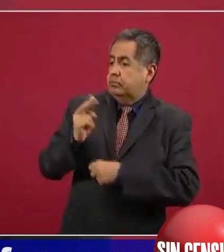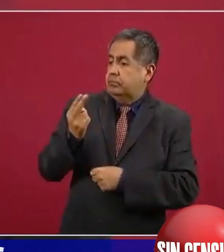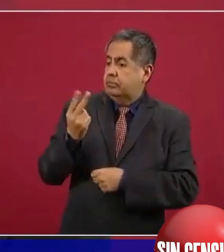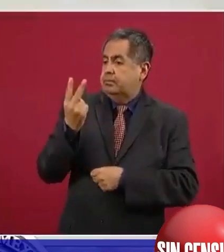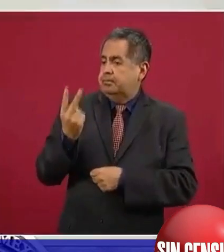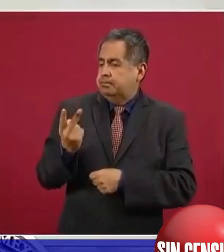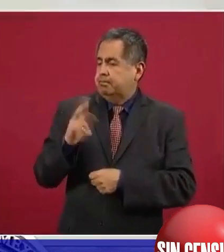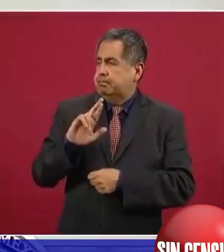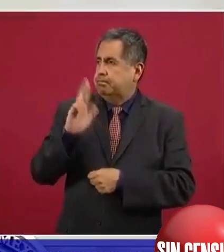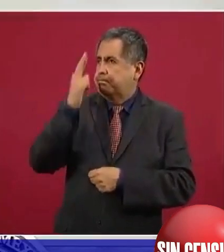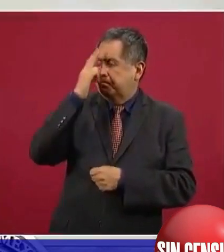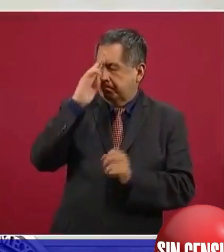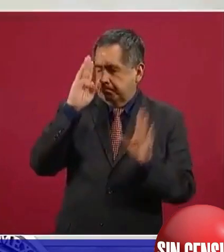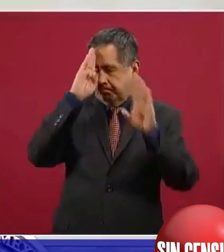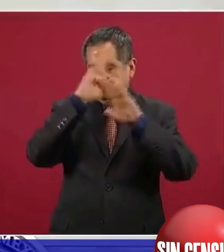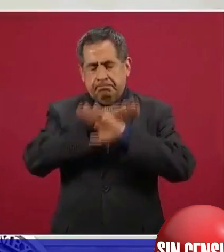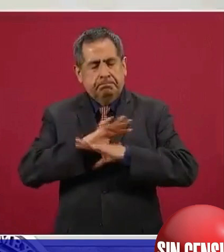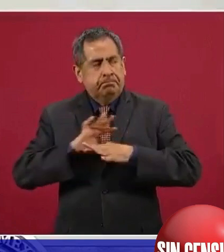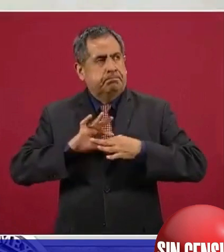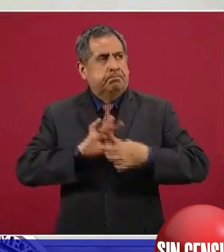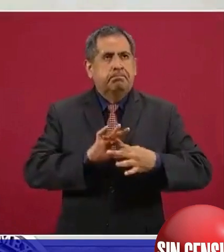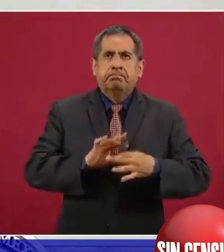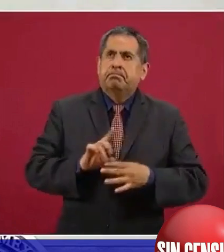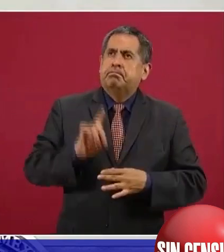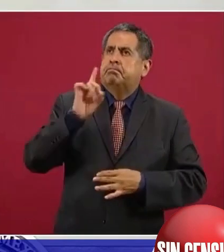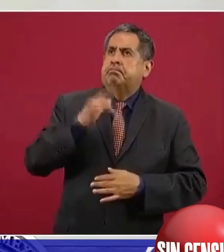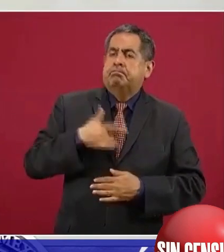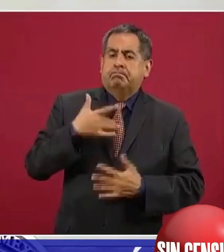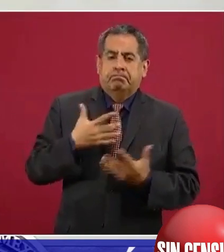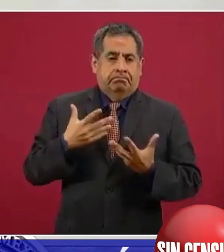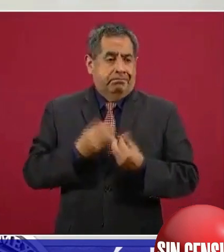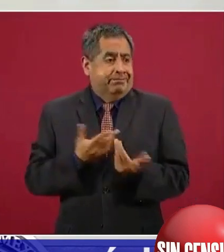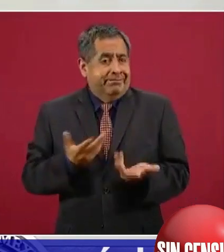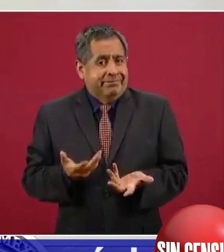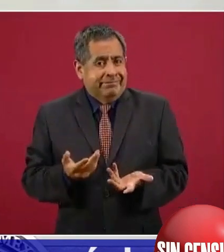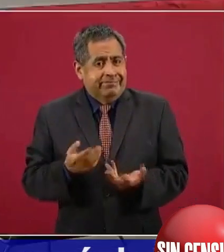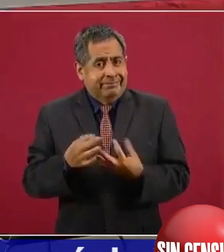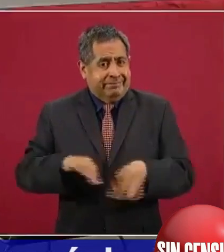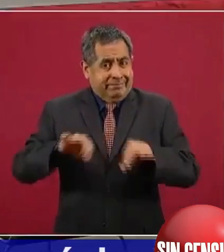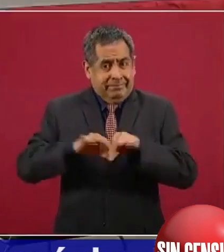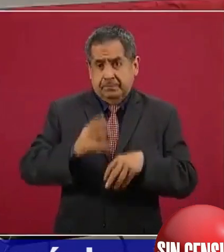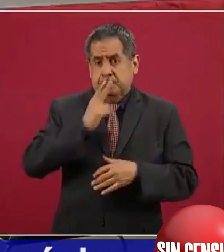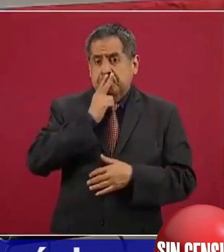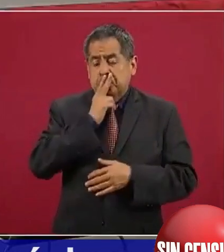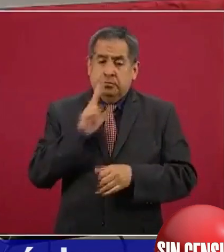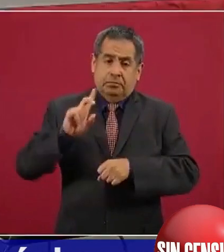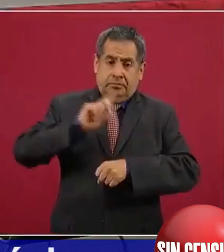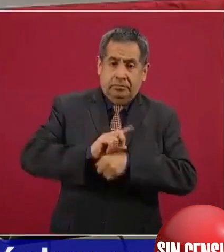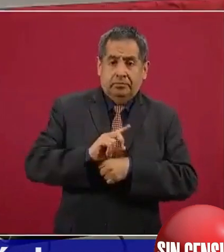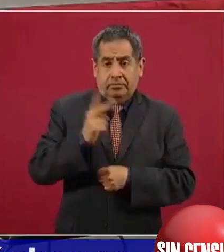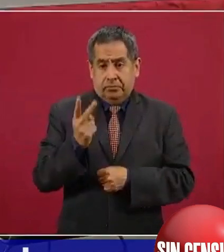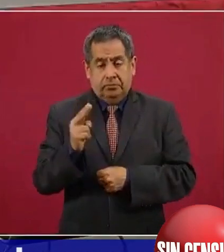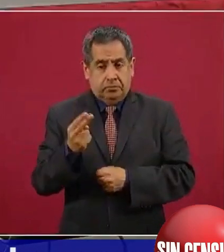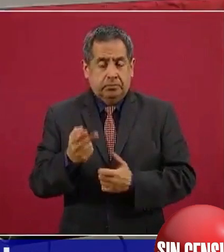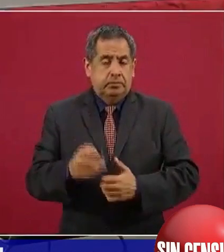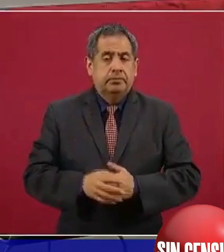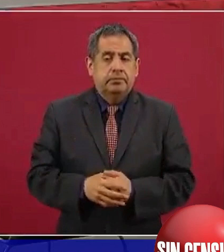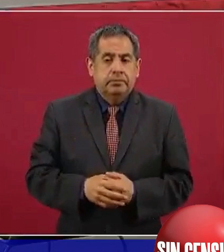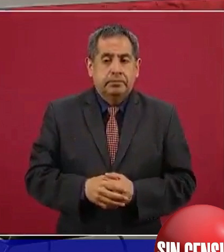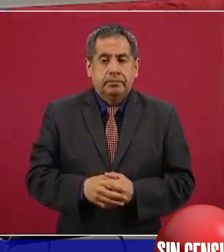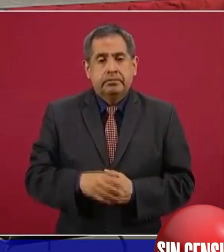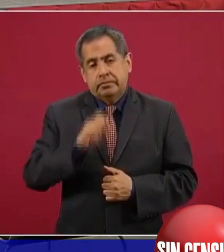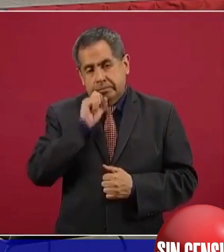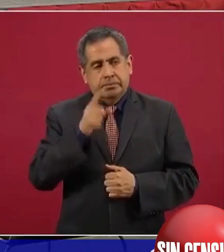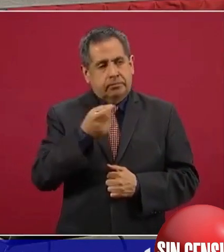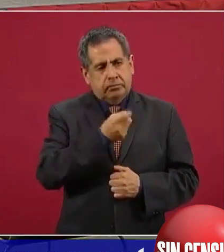de reconciliación espiritual, emocional, con sus seres queridos perdidos y quienes han